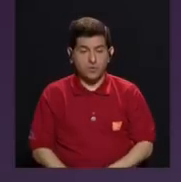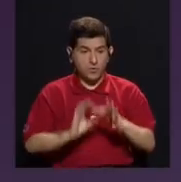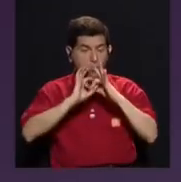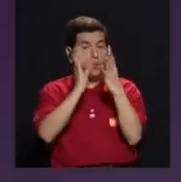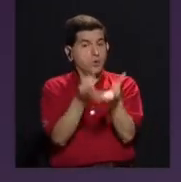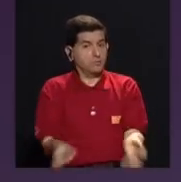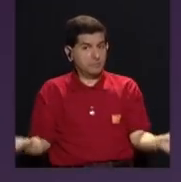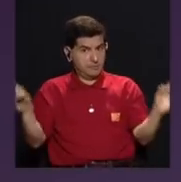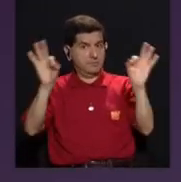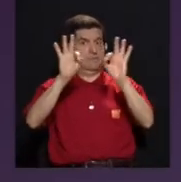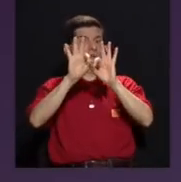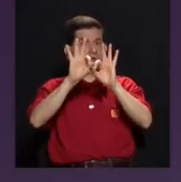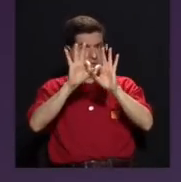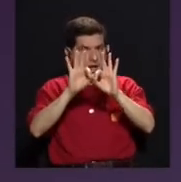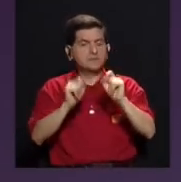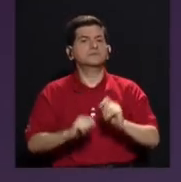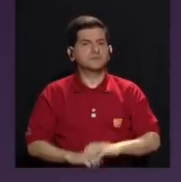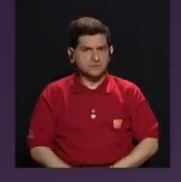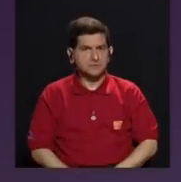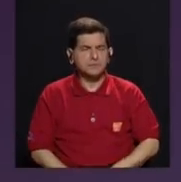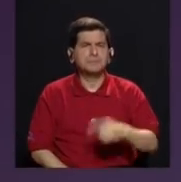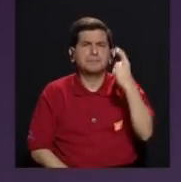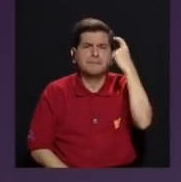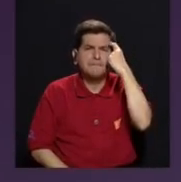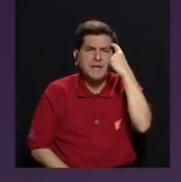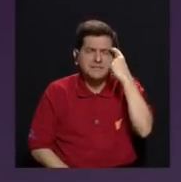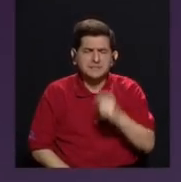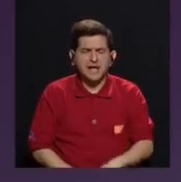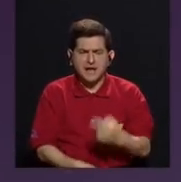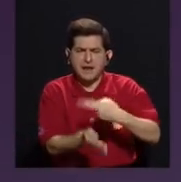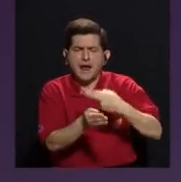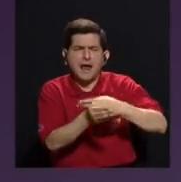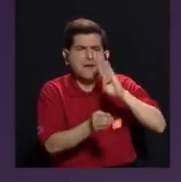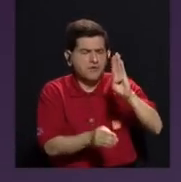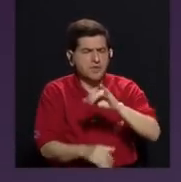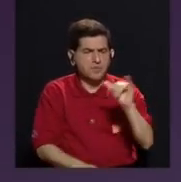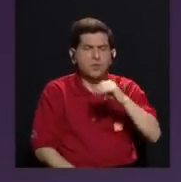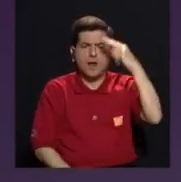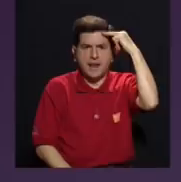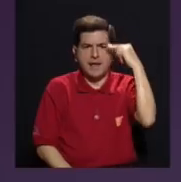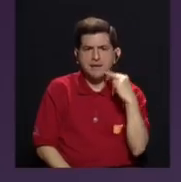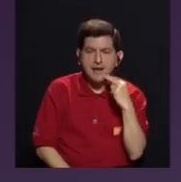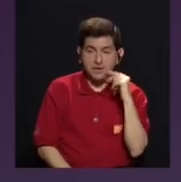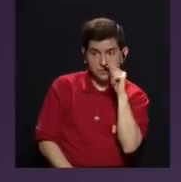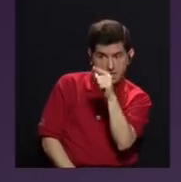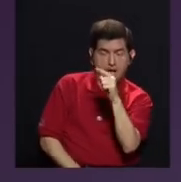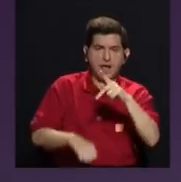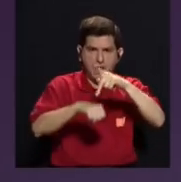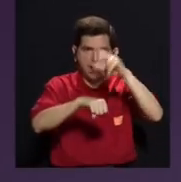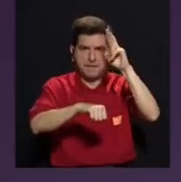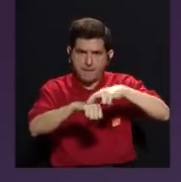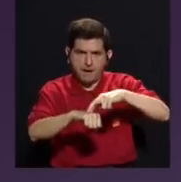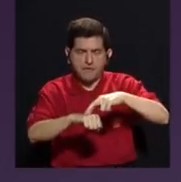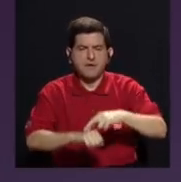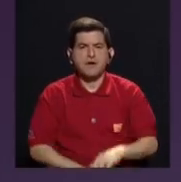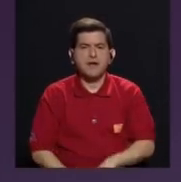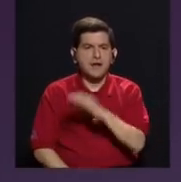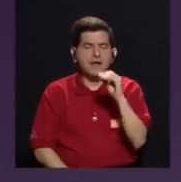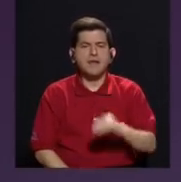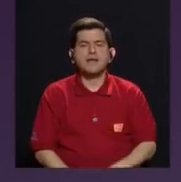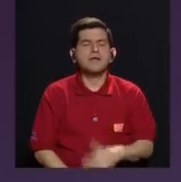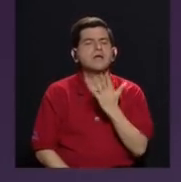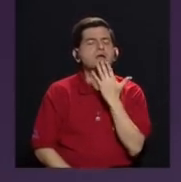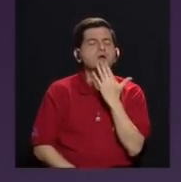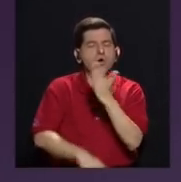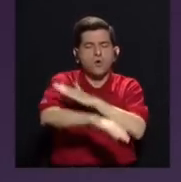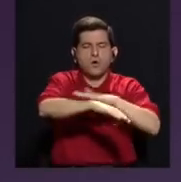muy importante pensar bomba es pensar en negritud en puerto rico y obviamente raza y clase